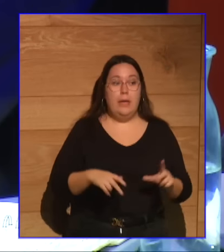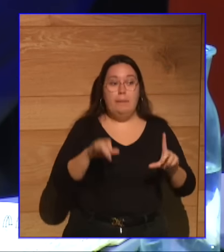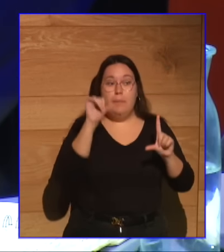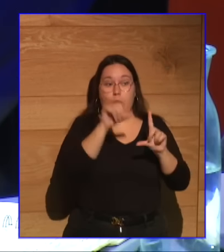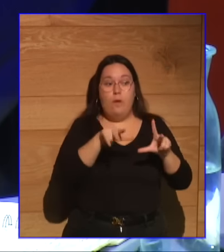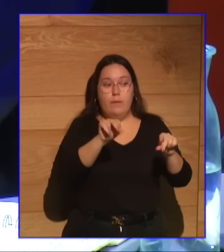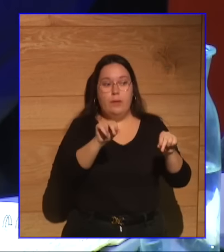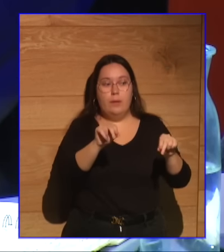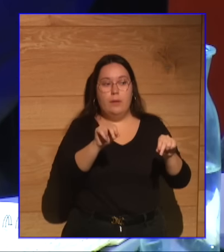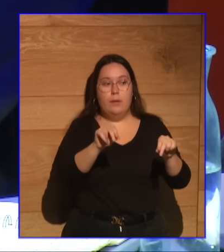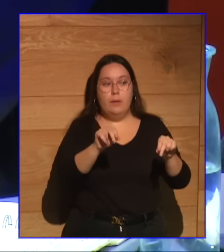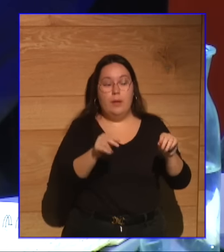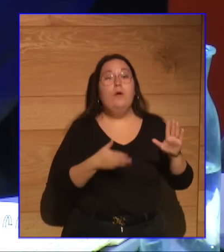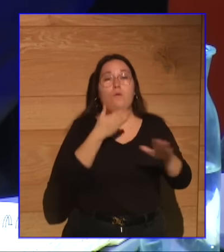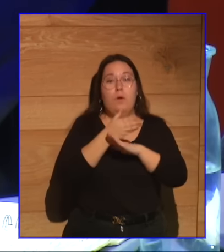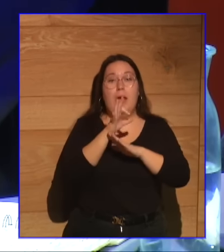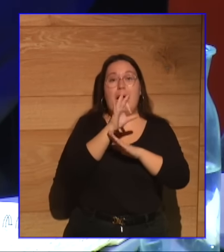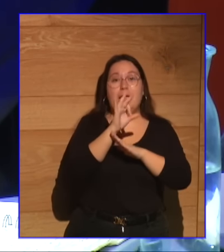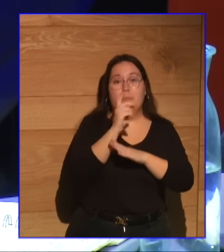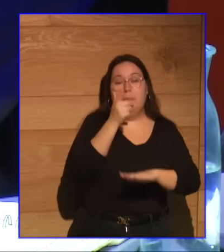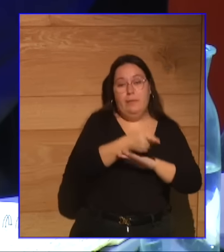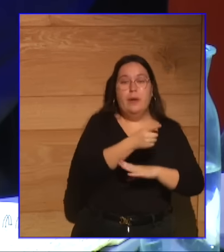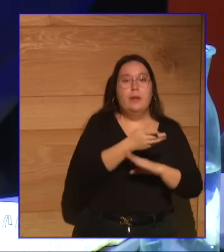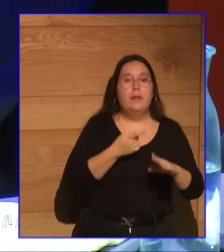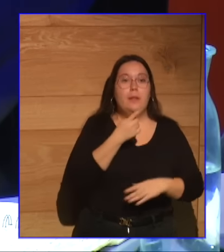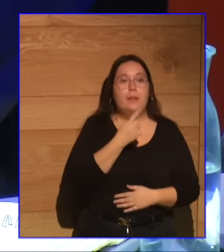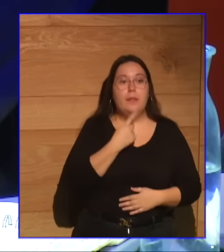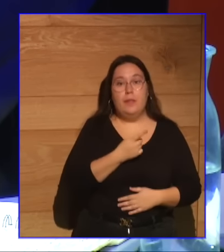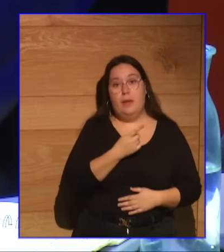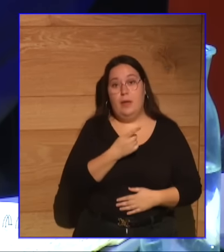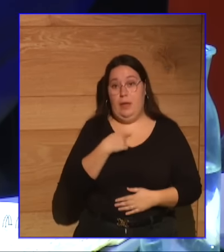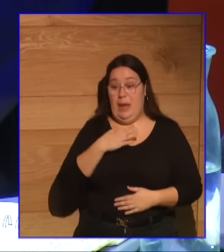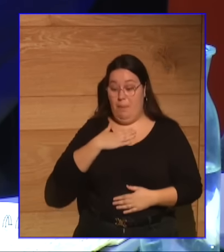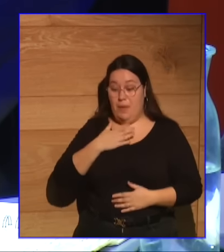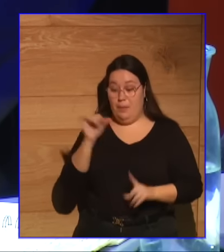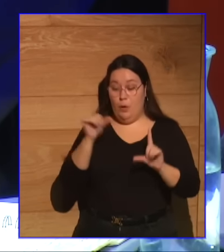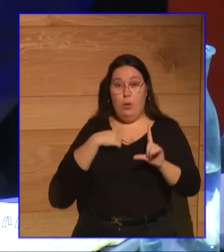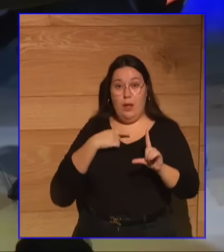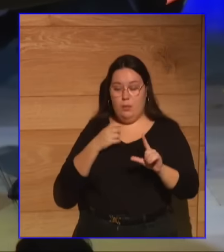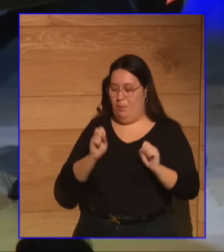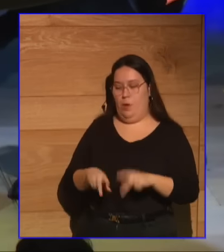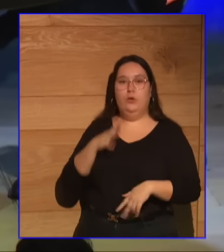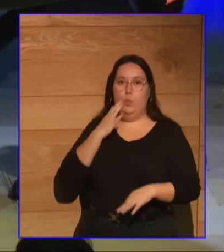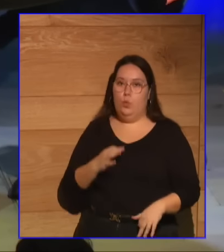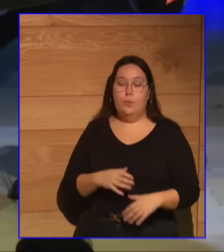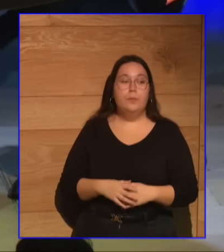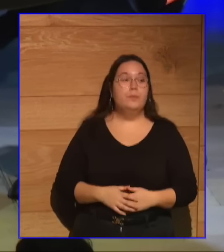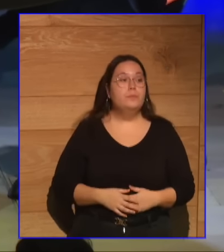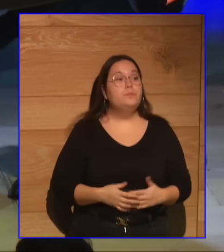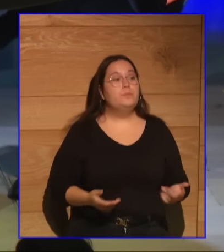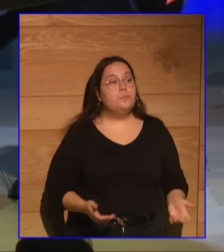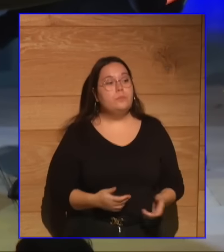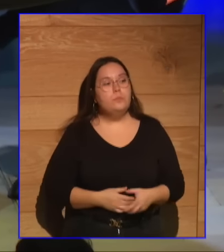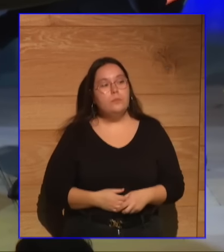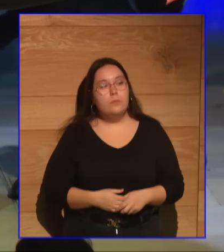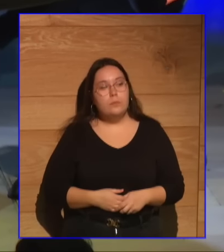película no le quedó otra que acercarse a Spielberg y decirle, la mía habría sido mucho peor que la que tú has hecho. Yo creo que no queda, por lo menos antes